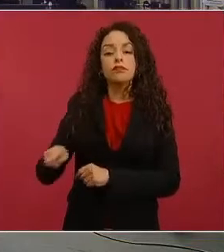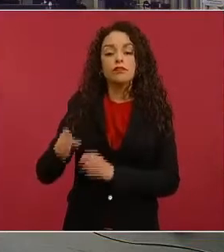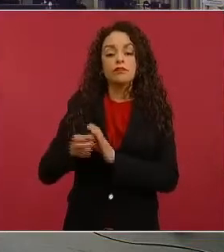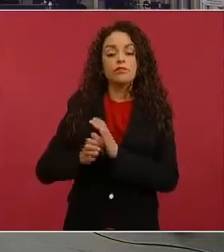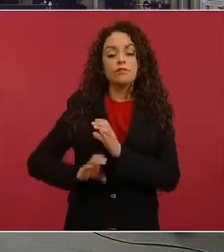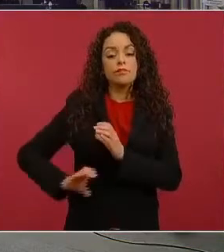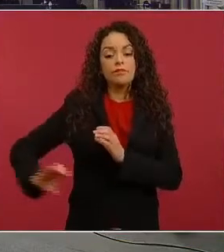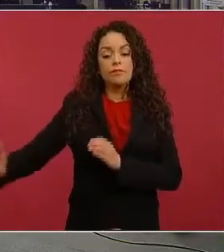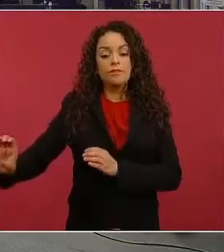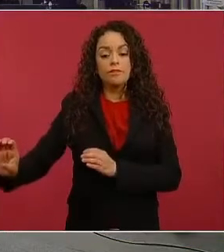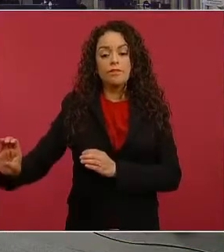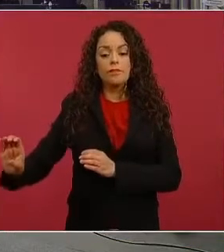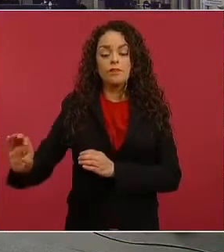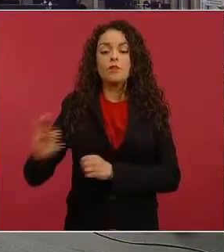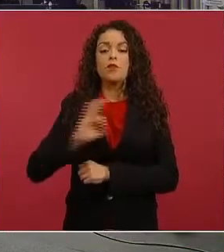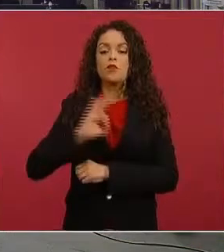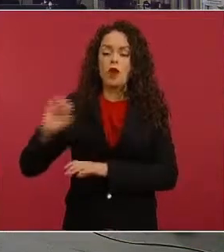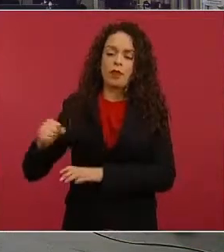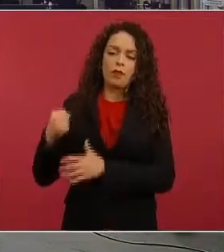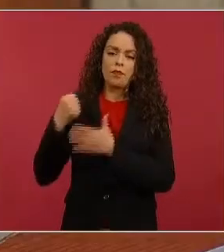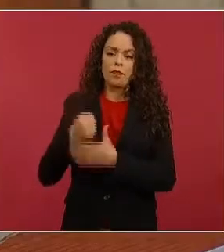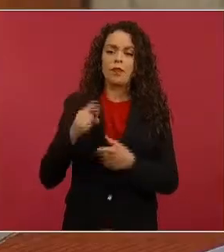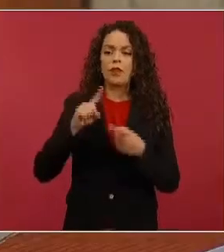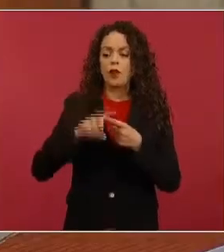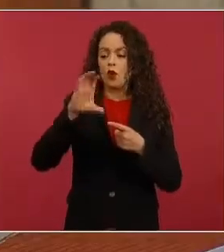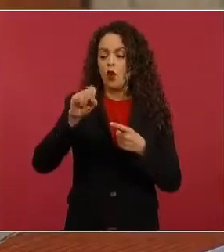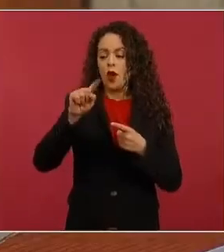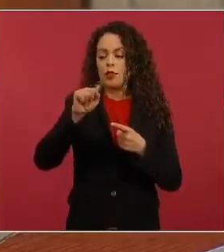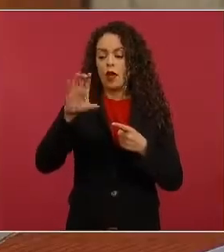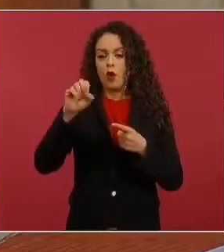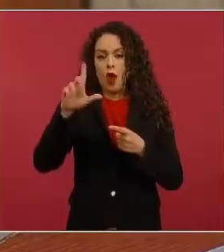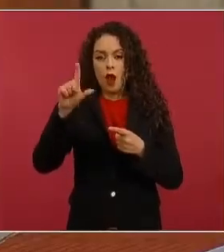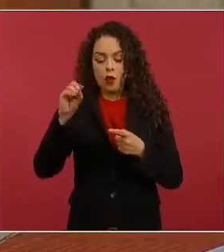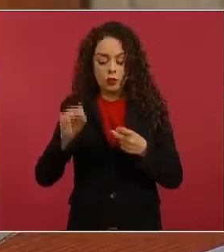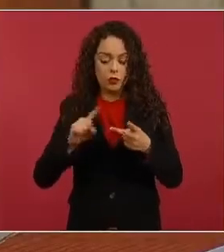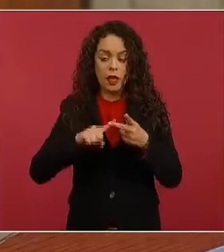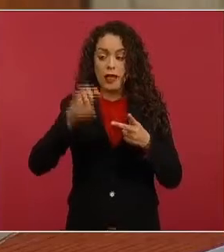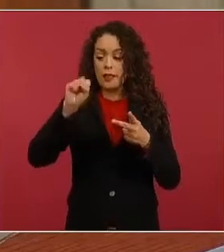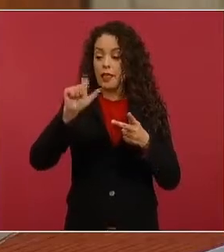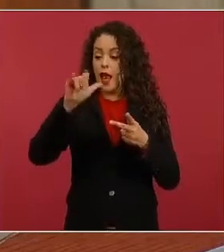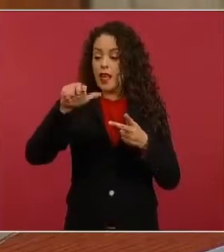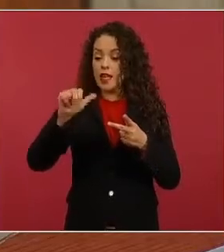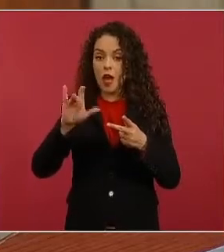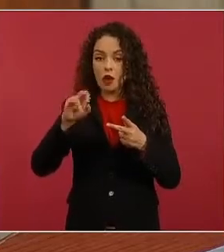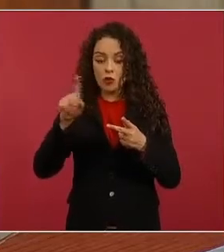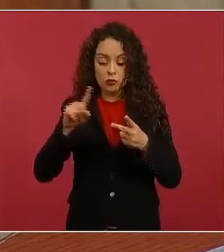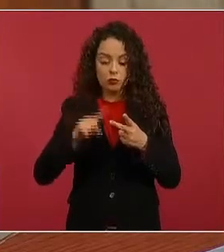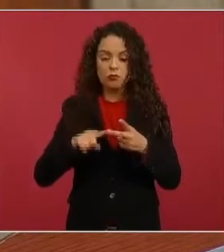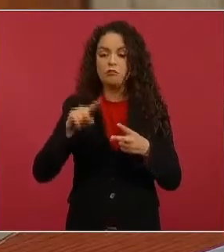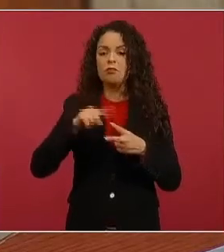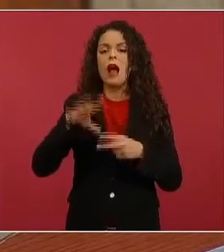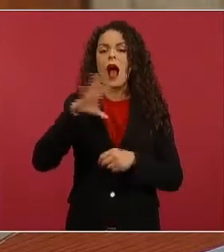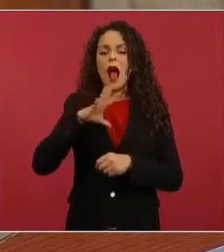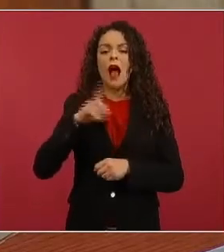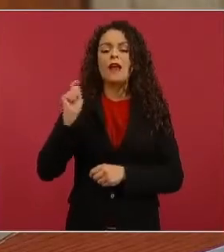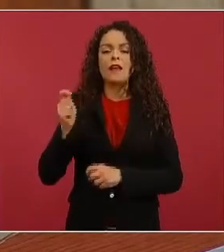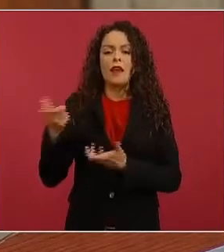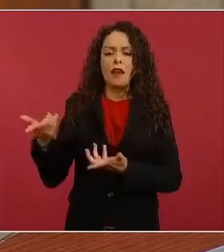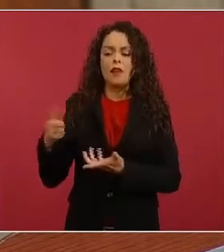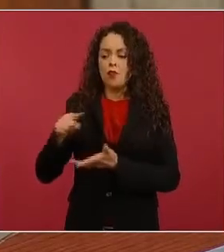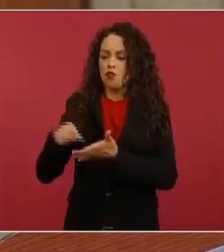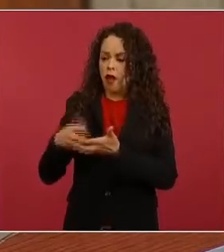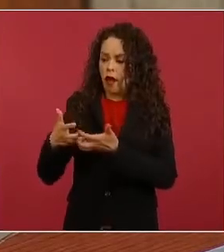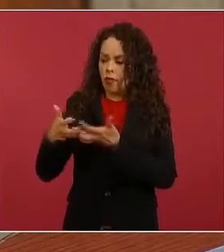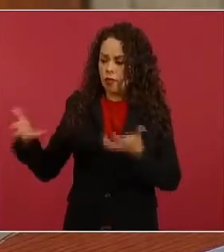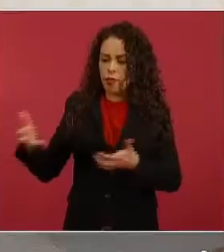en Topolobampo, en Salina Cruz, en Coatzacoalcos, donde se tienen terrenos y puertos para